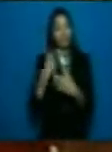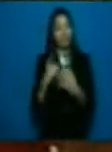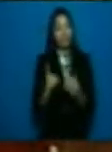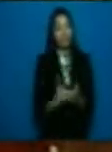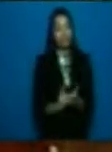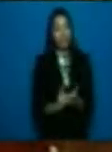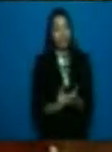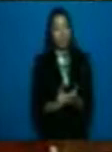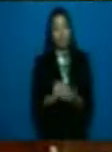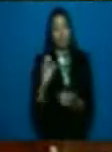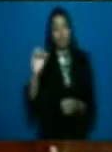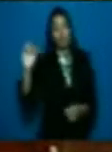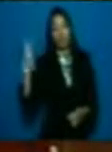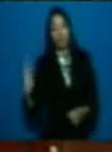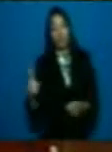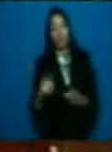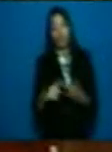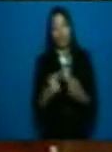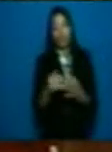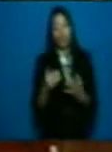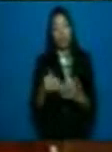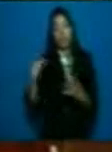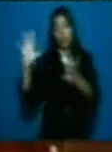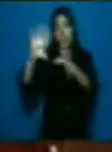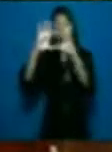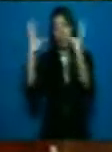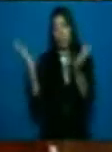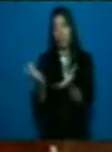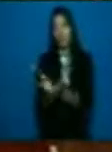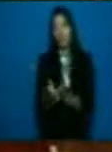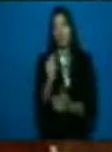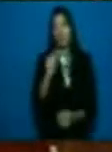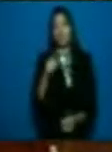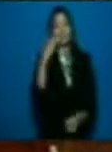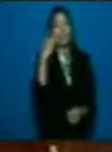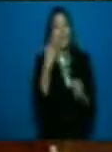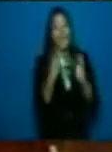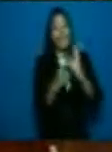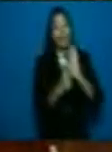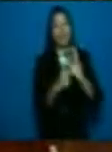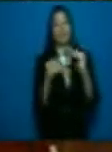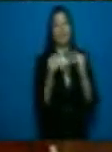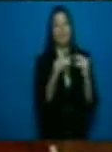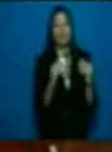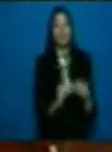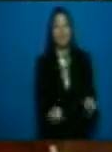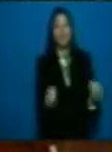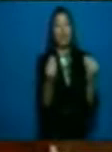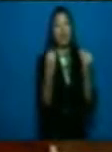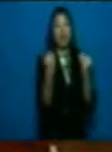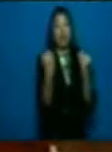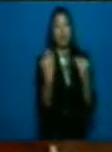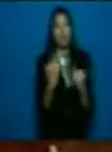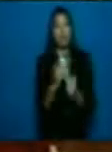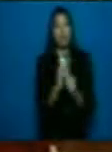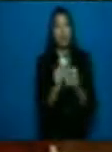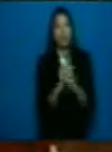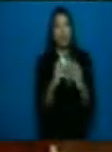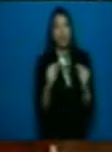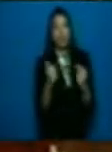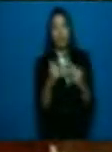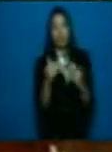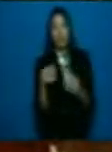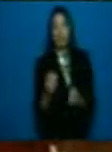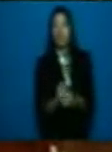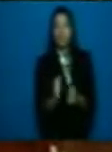en costa rica y próximos lugares del mundo es un ejemplo también de cómo se deben solucionar los grandes problemas